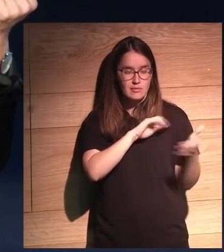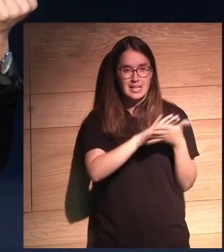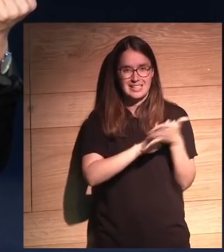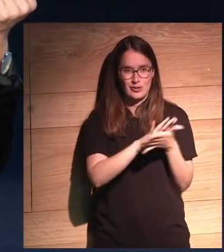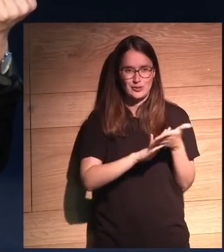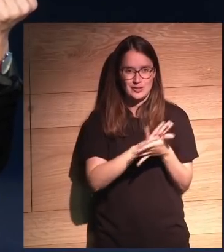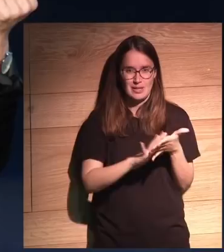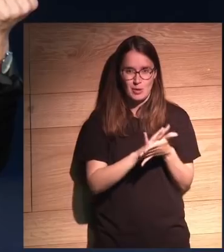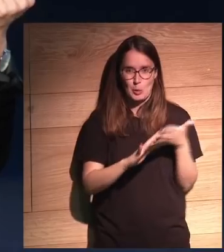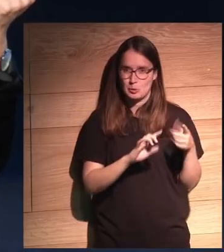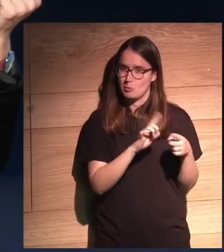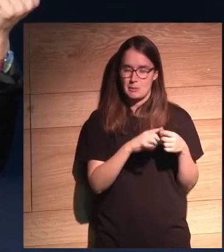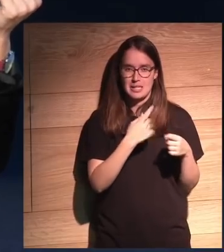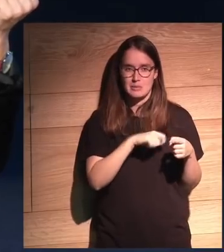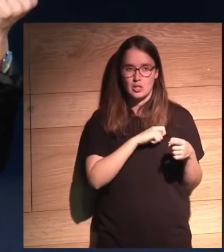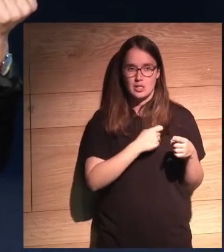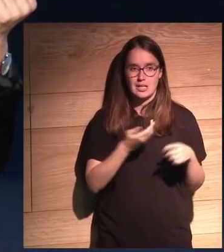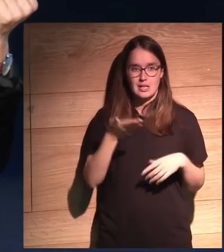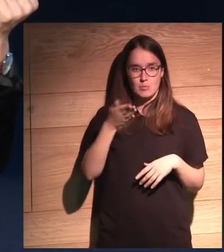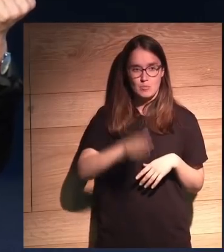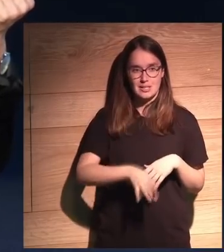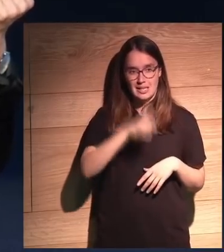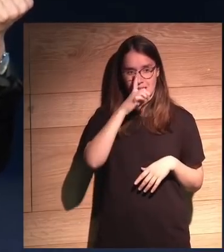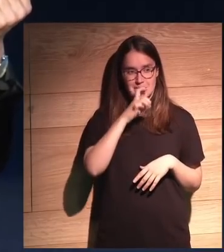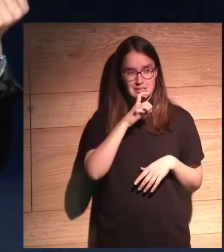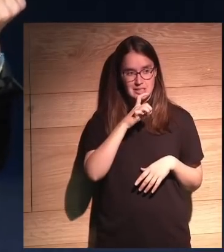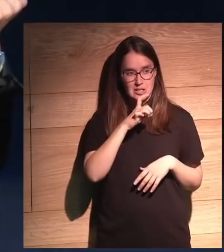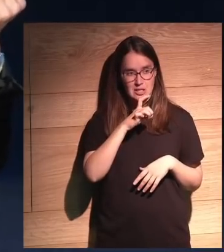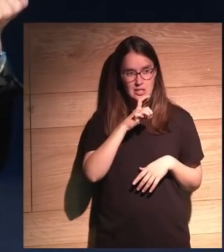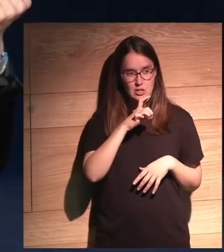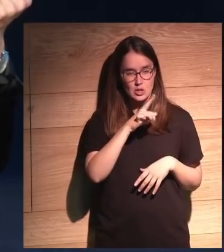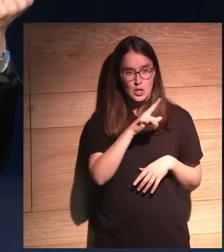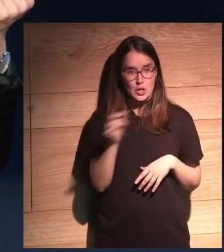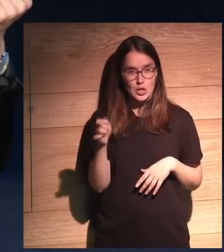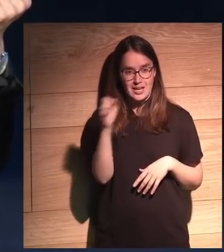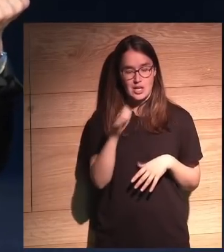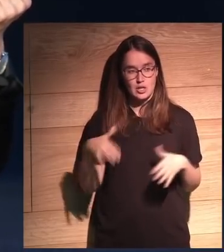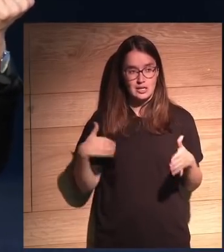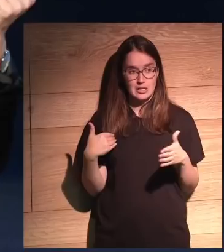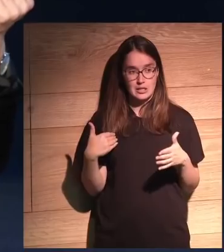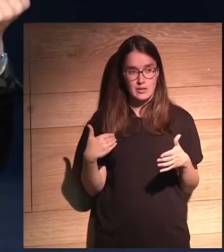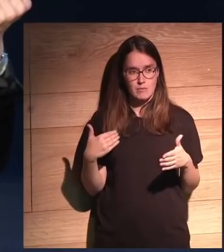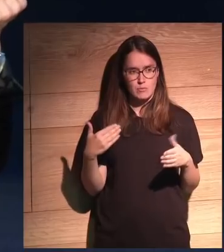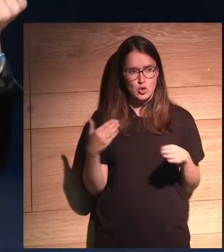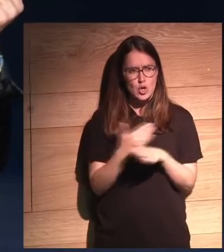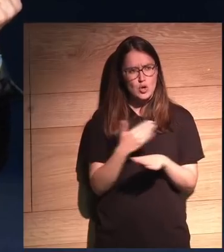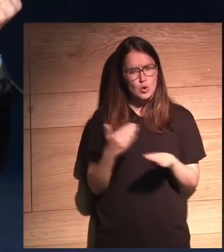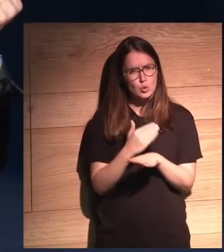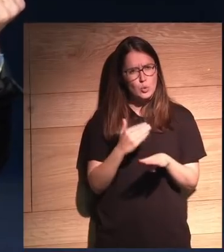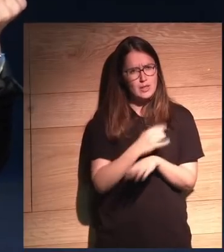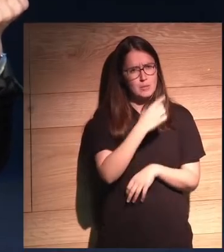hablo, de cuya muerte se han cumplido este año 100 años. Murió en octubre, además,